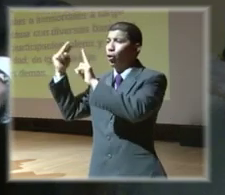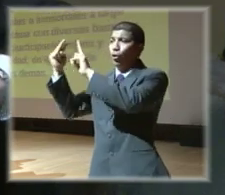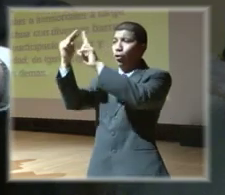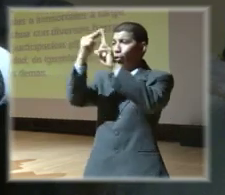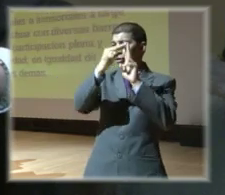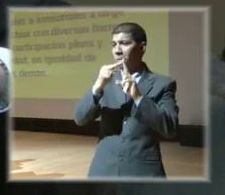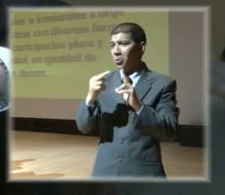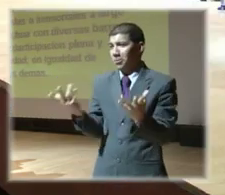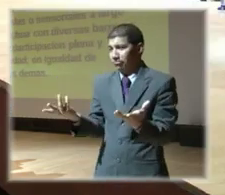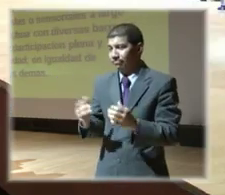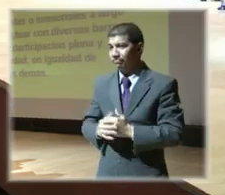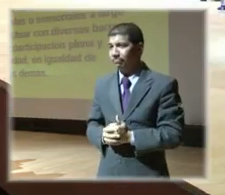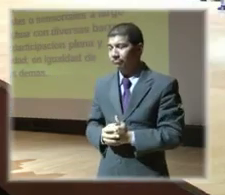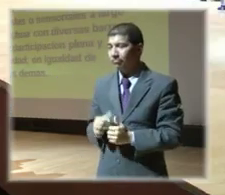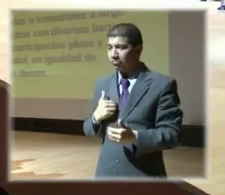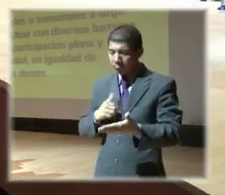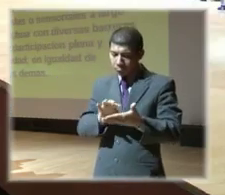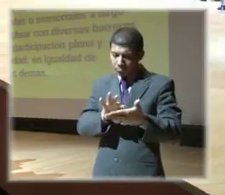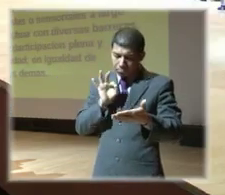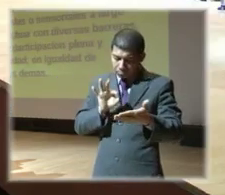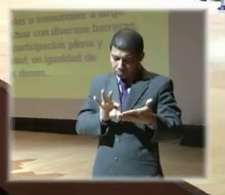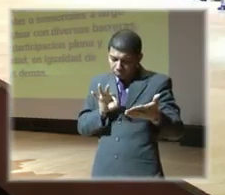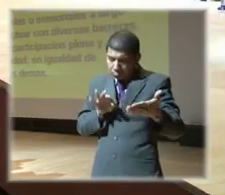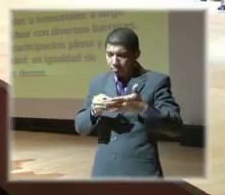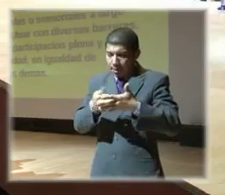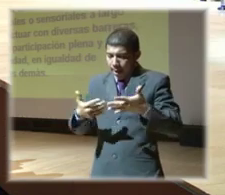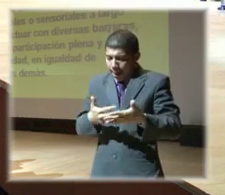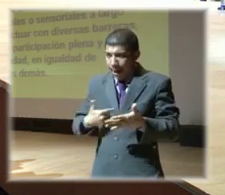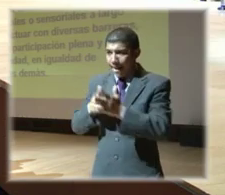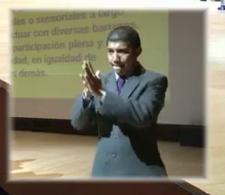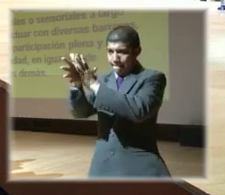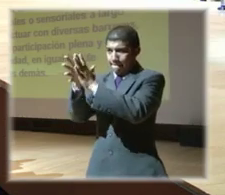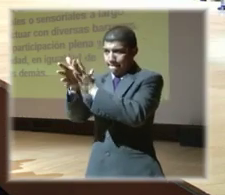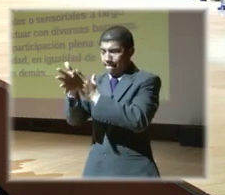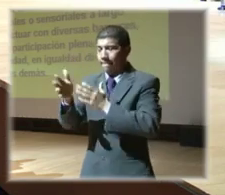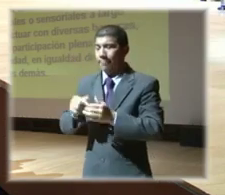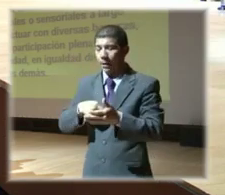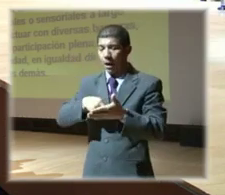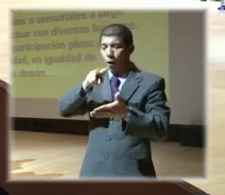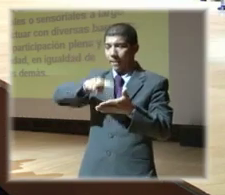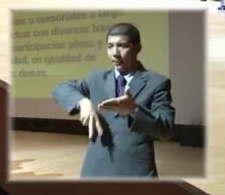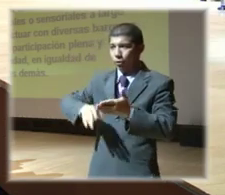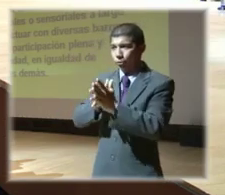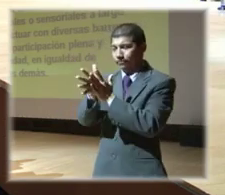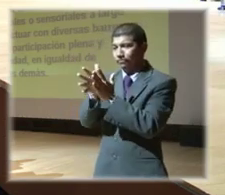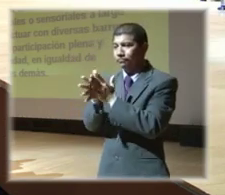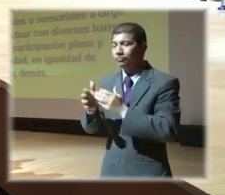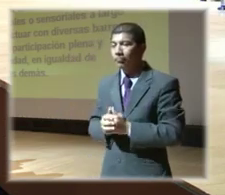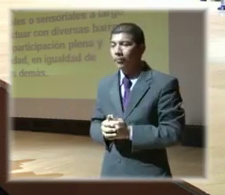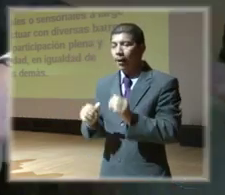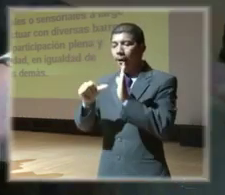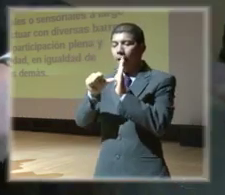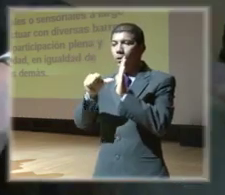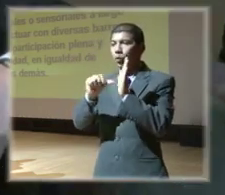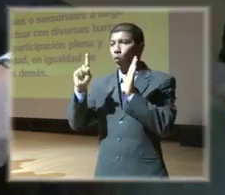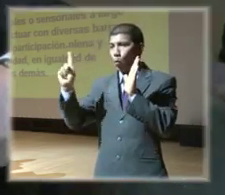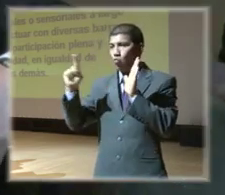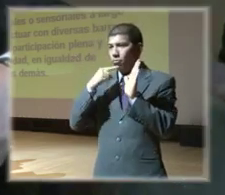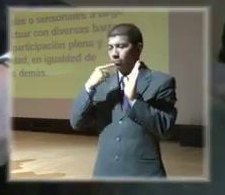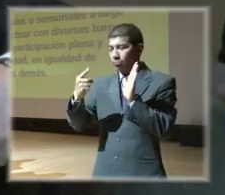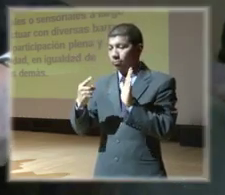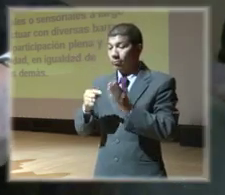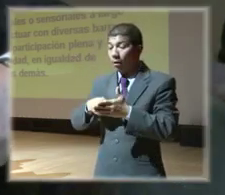leerles algunos apartados cortos de la Convención. Artículo primero dice que el propósito